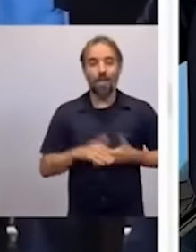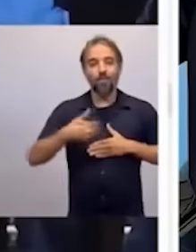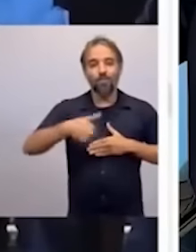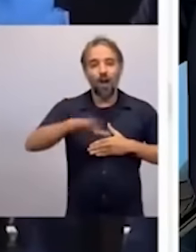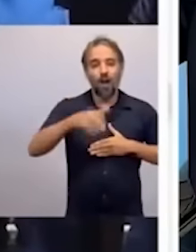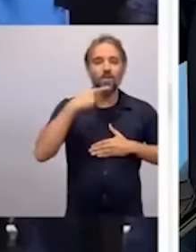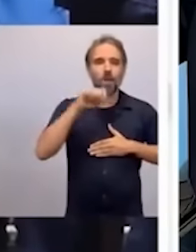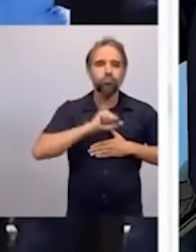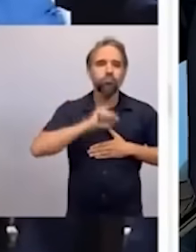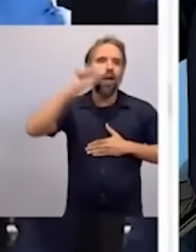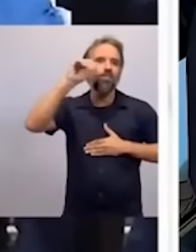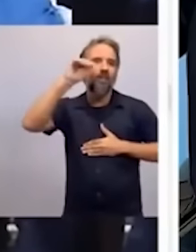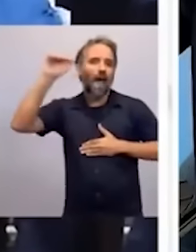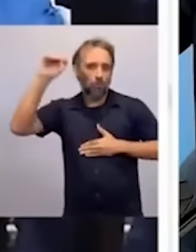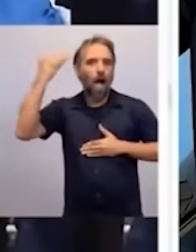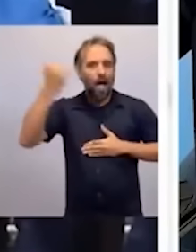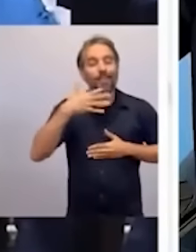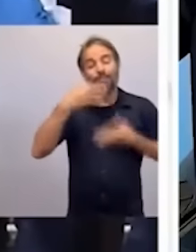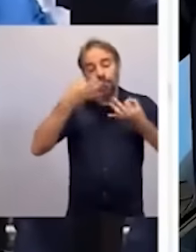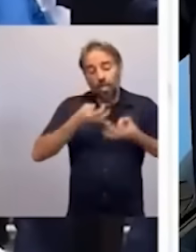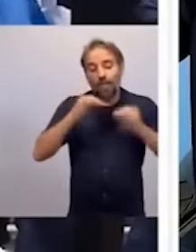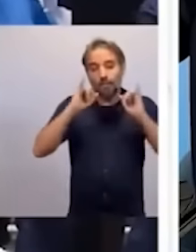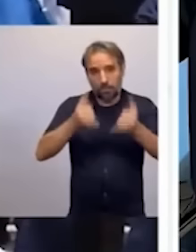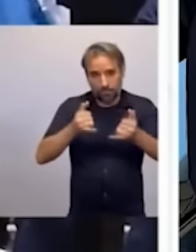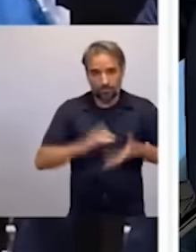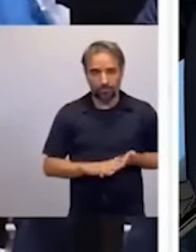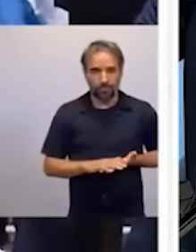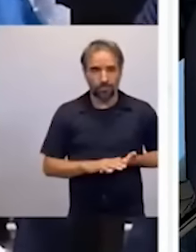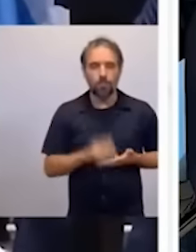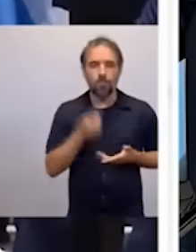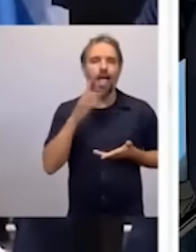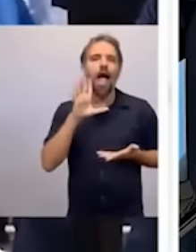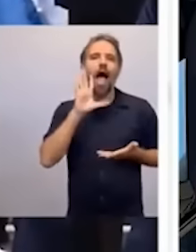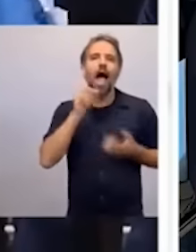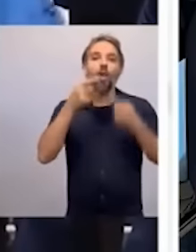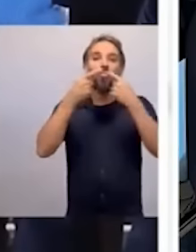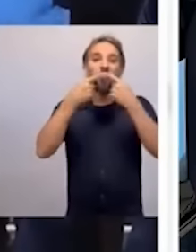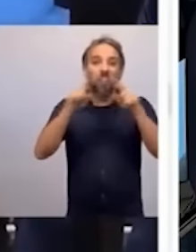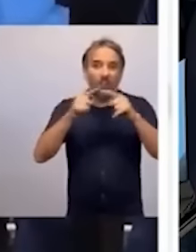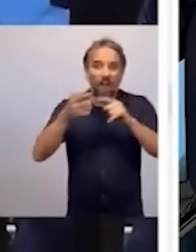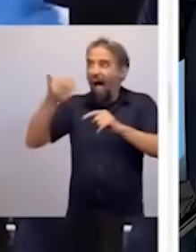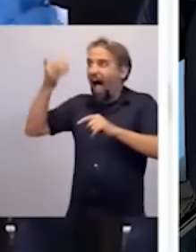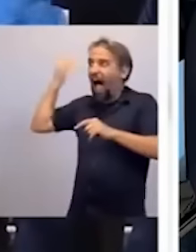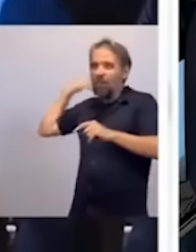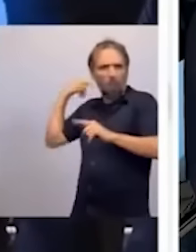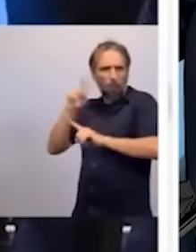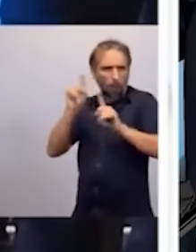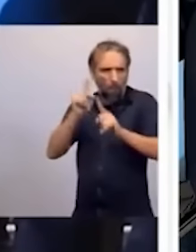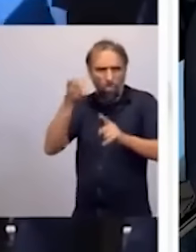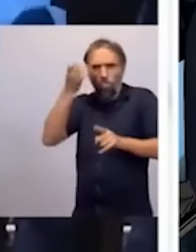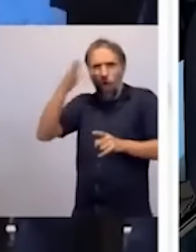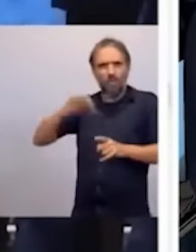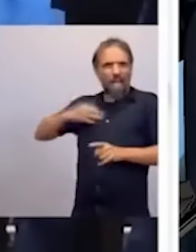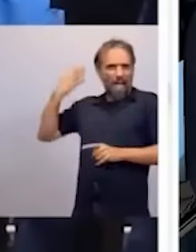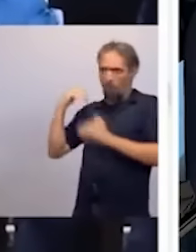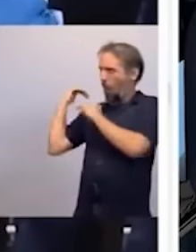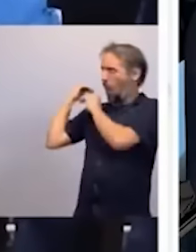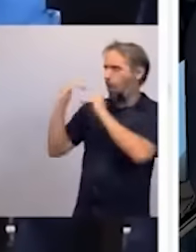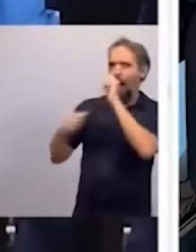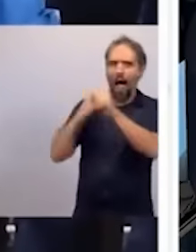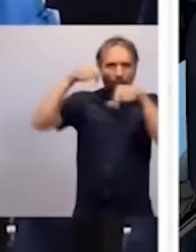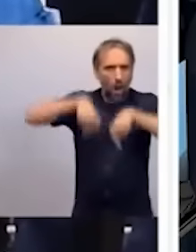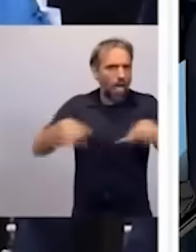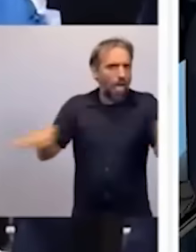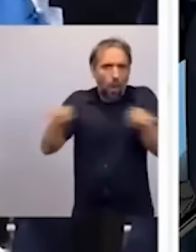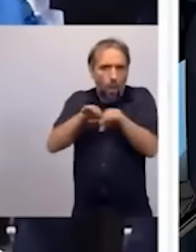particular que es no guarda es un tipo inteligente m un tipo inteligente eh pero no no sopesa